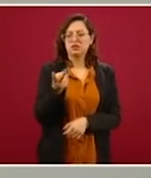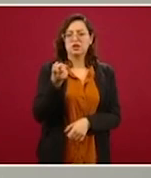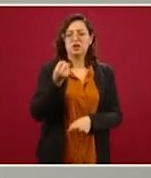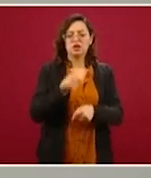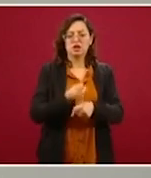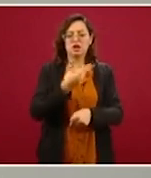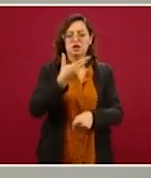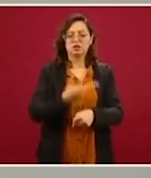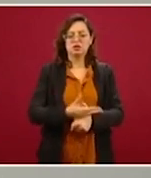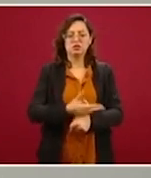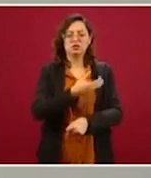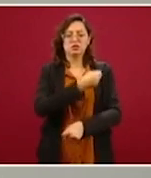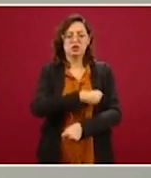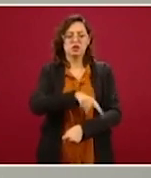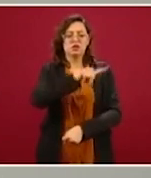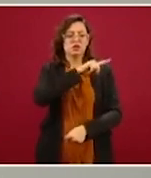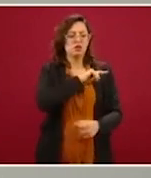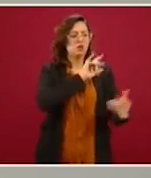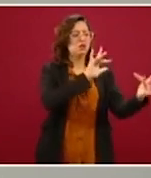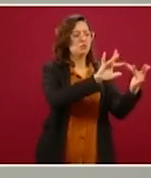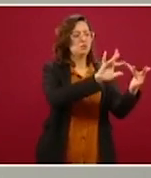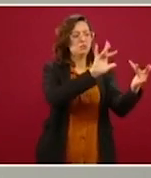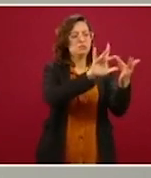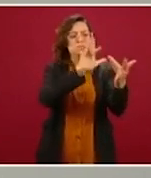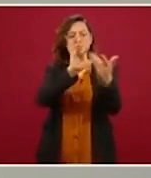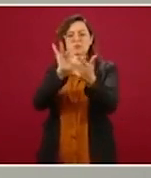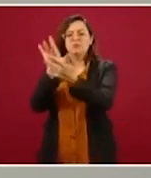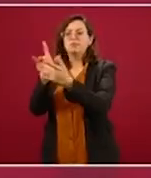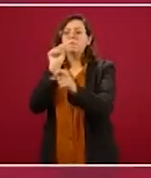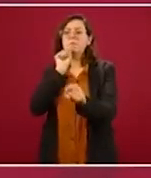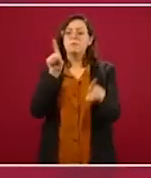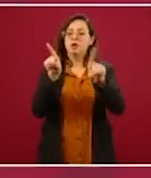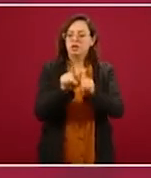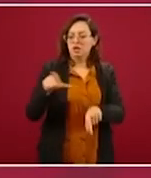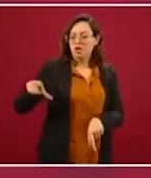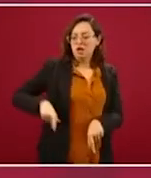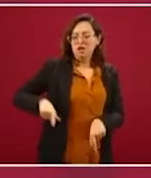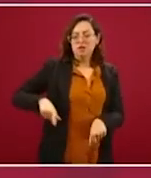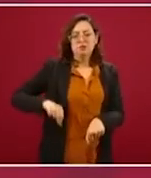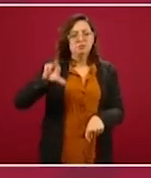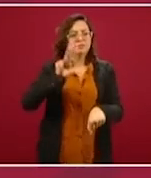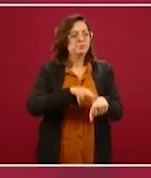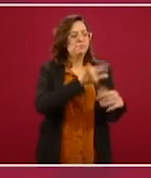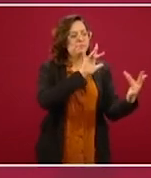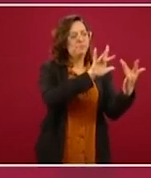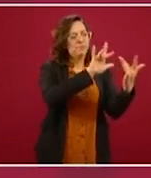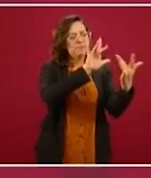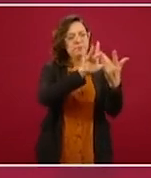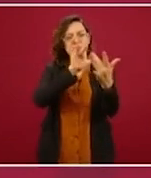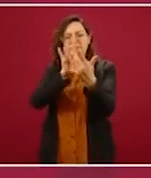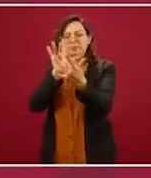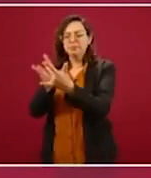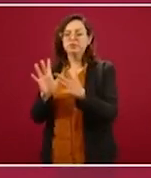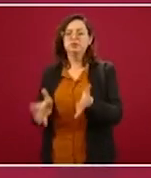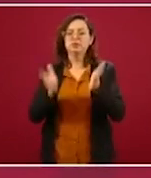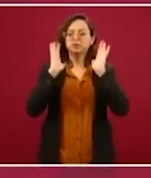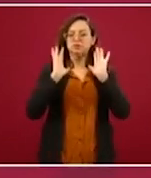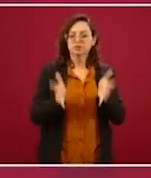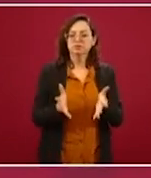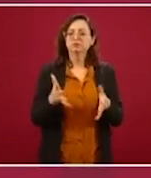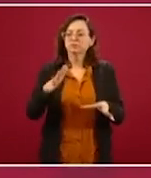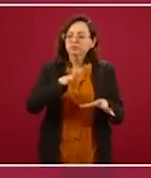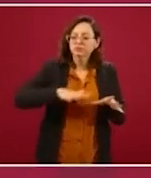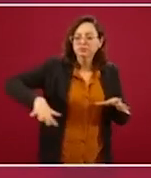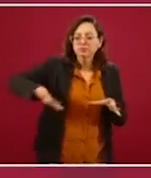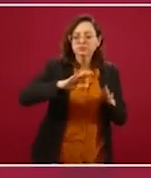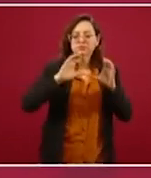secretarios de salud y en ocasiones con los mismos gobernadores que están interesados en esto, como debe ser, para cuidar a su población.